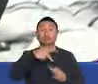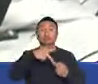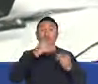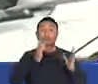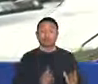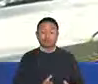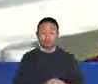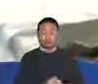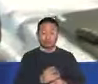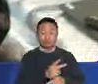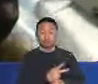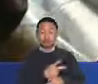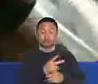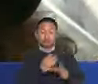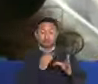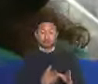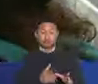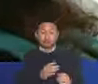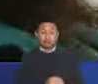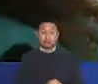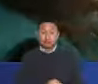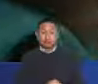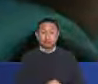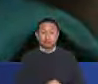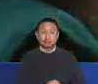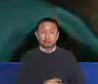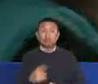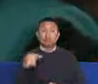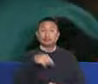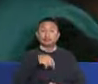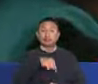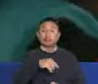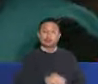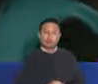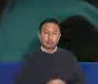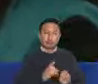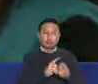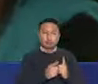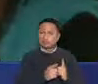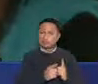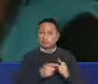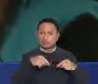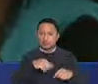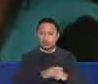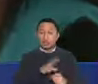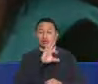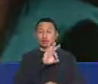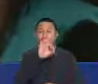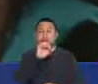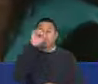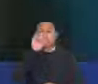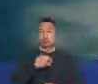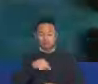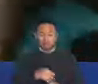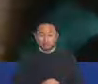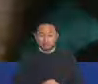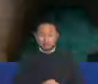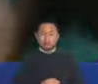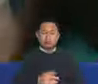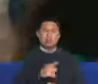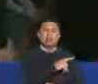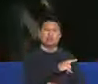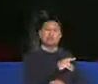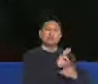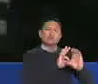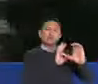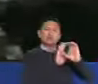también concejales urbanos y rurales prácticamente no cambiaría mucho porque ya está más del 99%, pero ¿qué pasa con el Consejo de